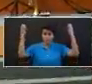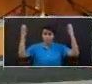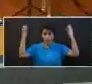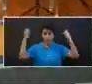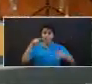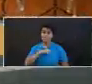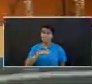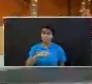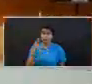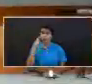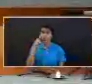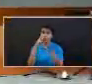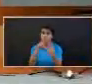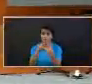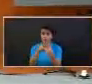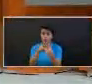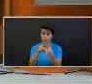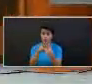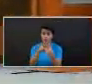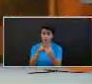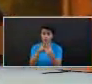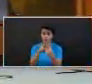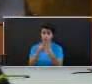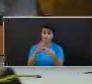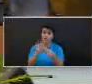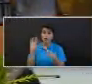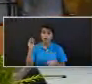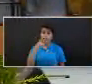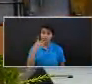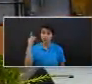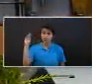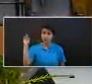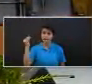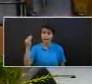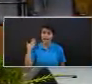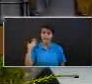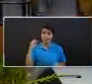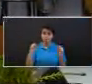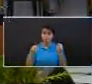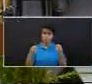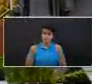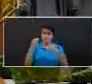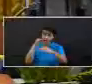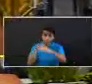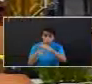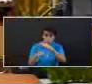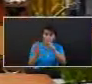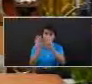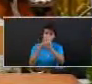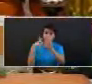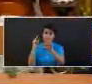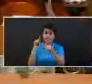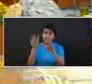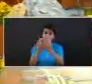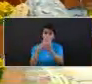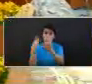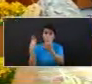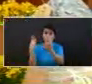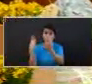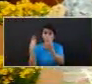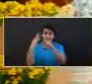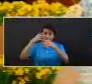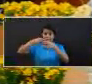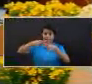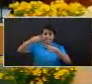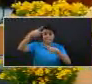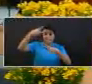vamos a ser reconocidos que de lo que Dios ha hecho, y entraremos por las puertas, amén, esas puertas de